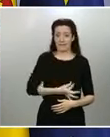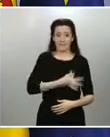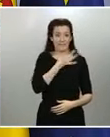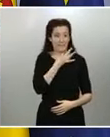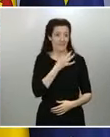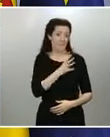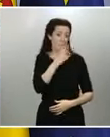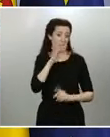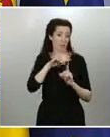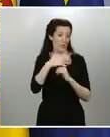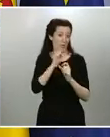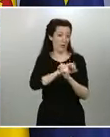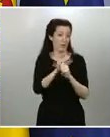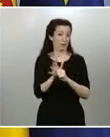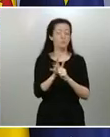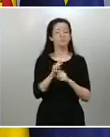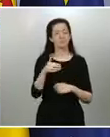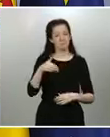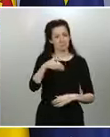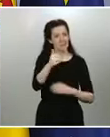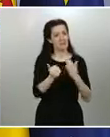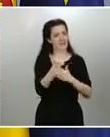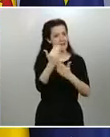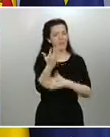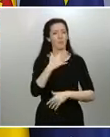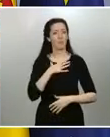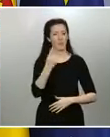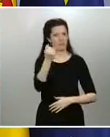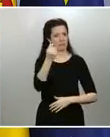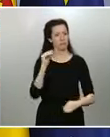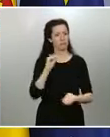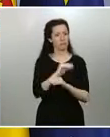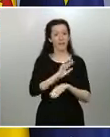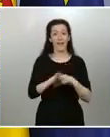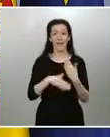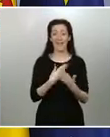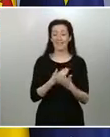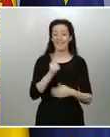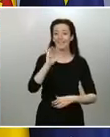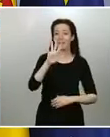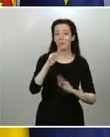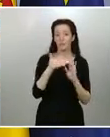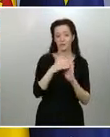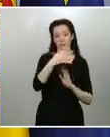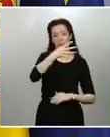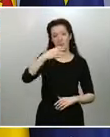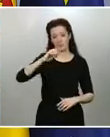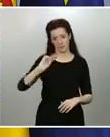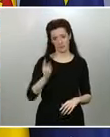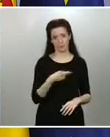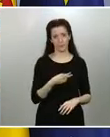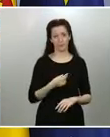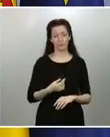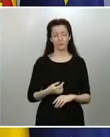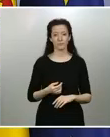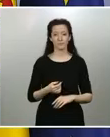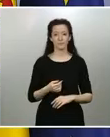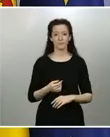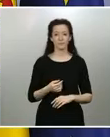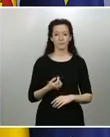próximos días a préstamos de hasta cinco mil cuatrocientos euros por ello o para ello hemos habilitado